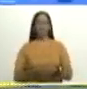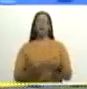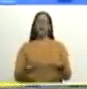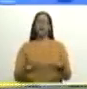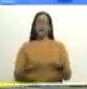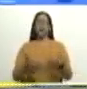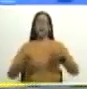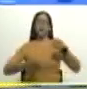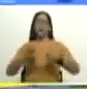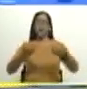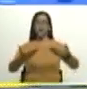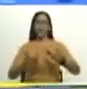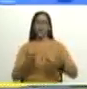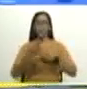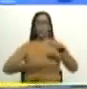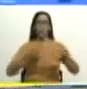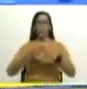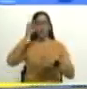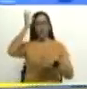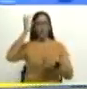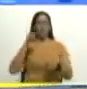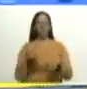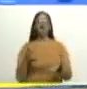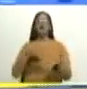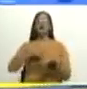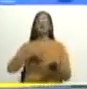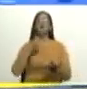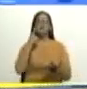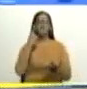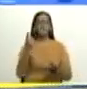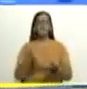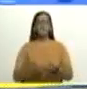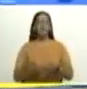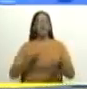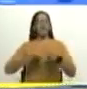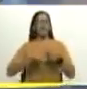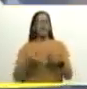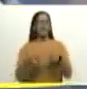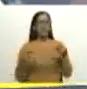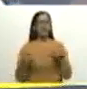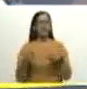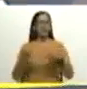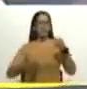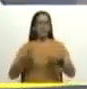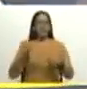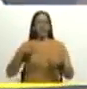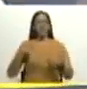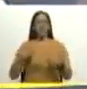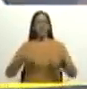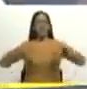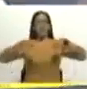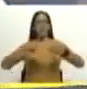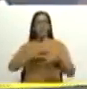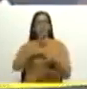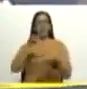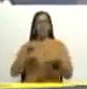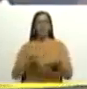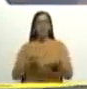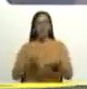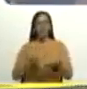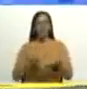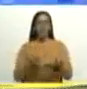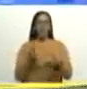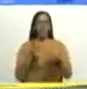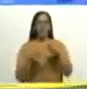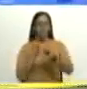vehículos que traen por Puerto Cabello, a La Cava. Así que el sector automotriz tiene un mercado nacional que si